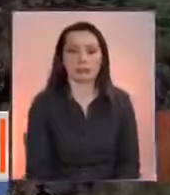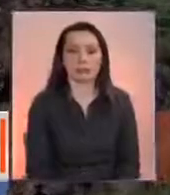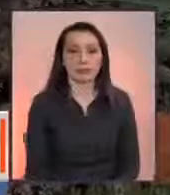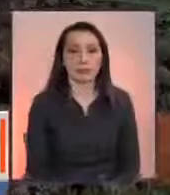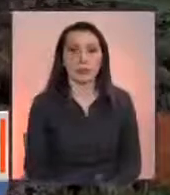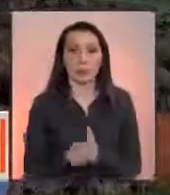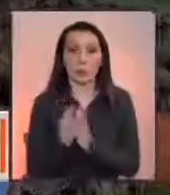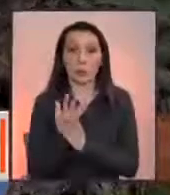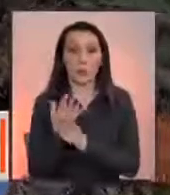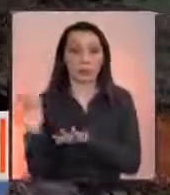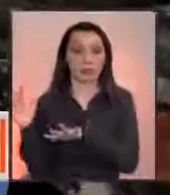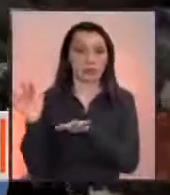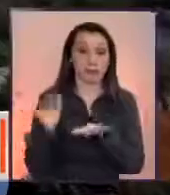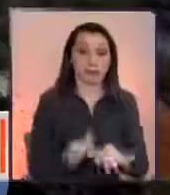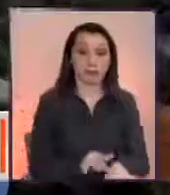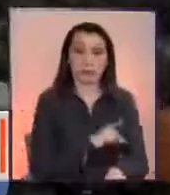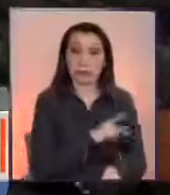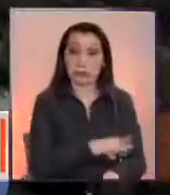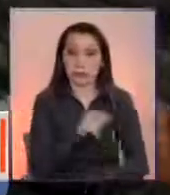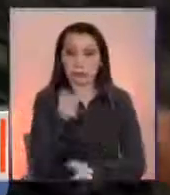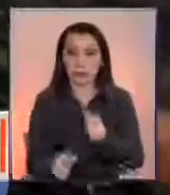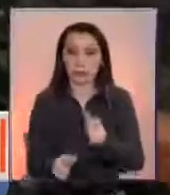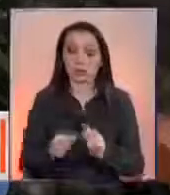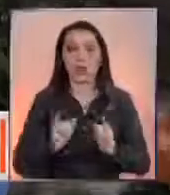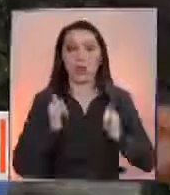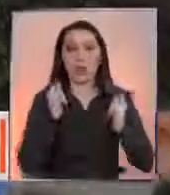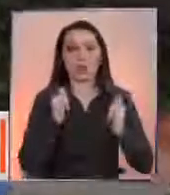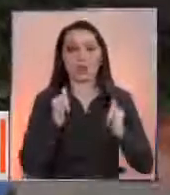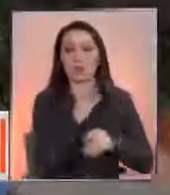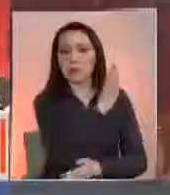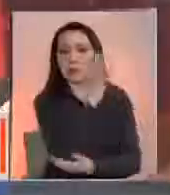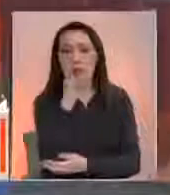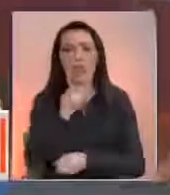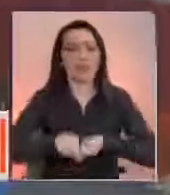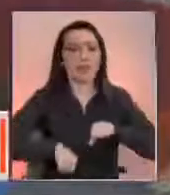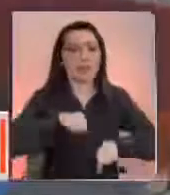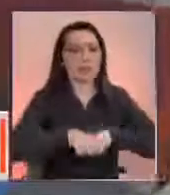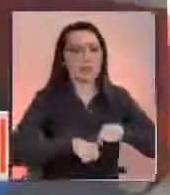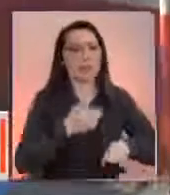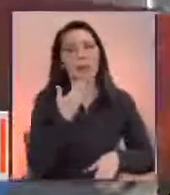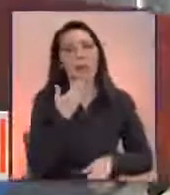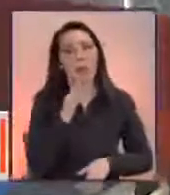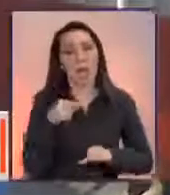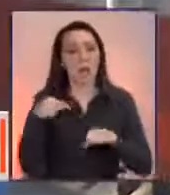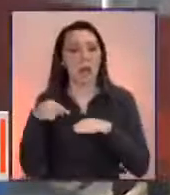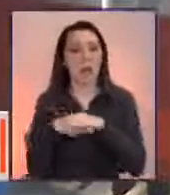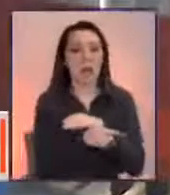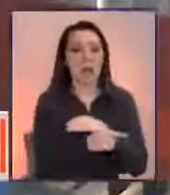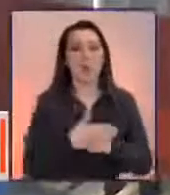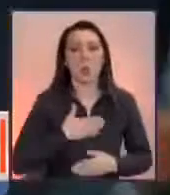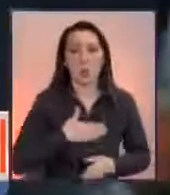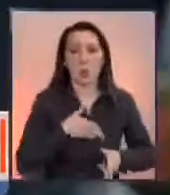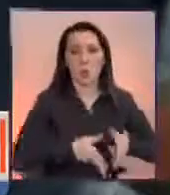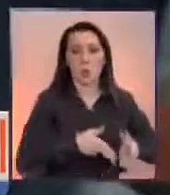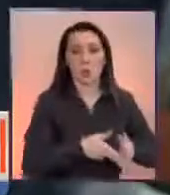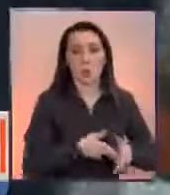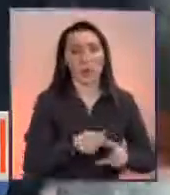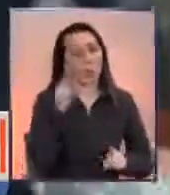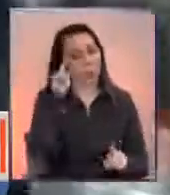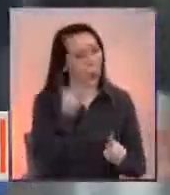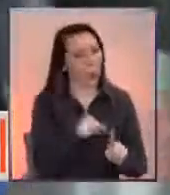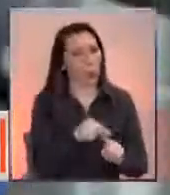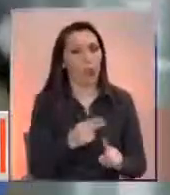La nueva camada de españoles en Chile disfruta de nuestros parques, de andar en bicicleta y prefiere usar el metro. Son fanáticos de nuestros